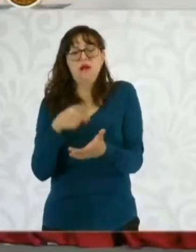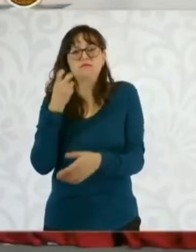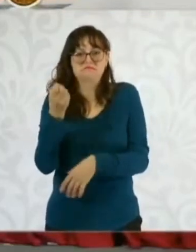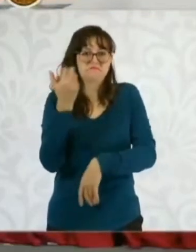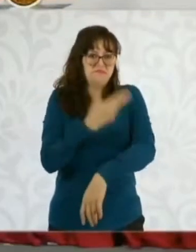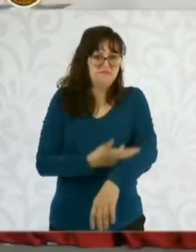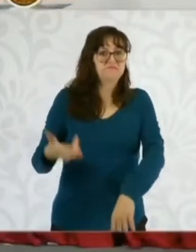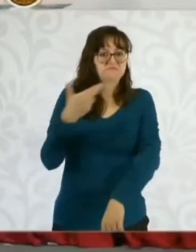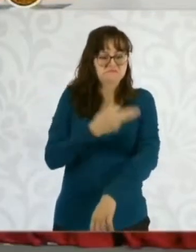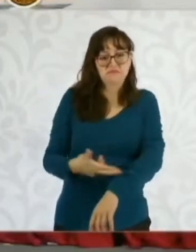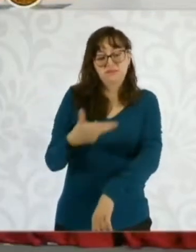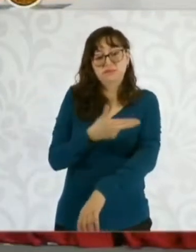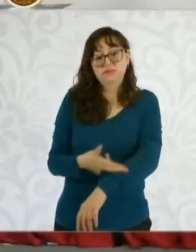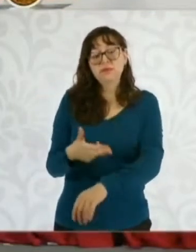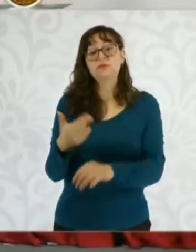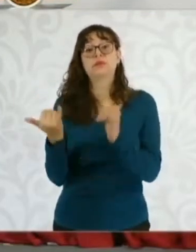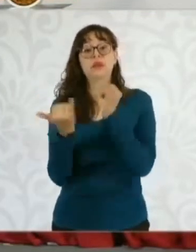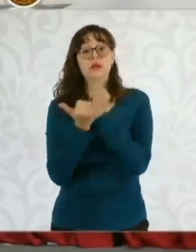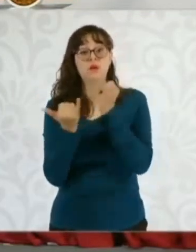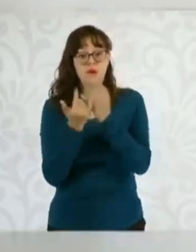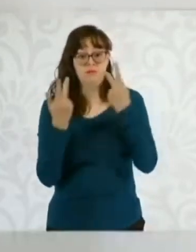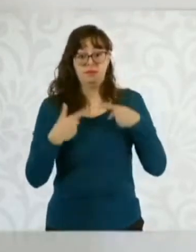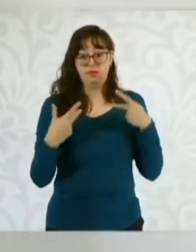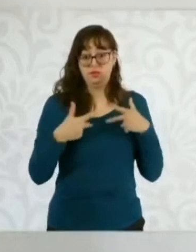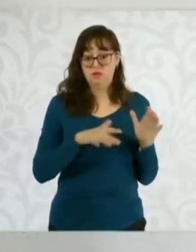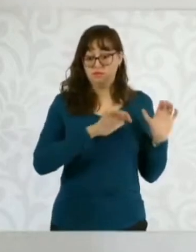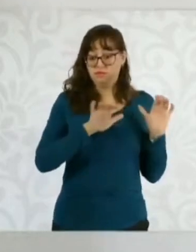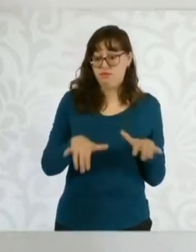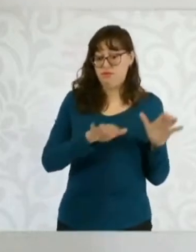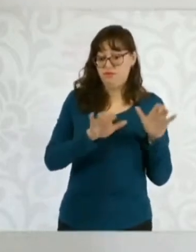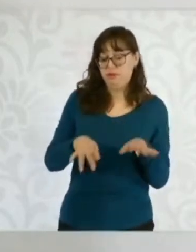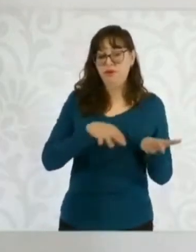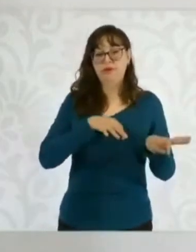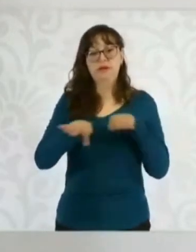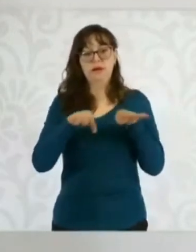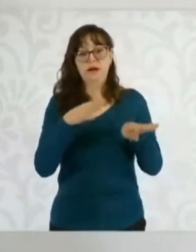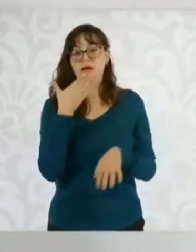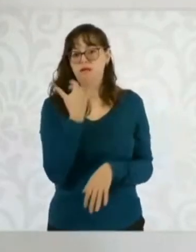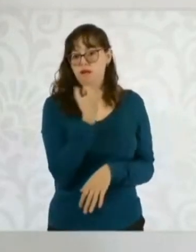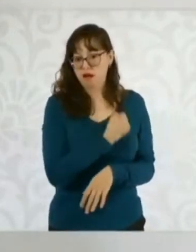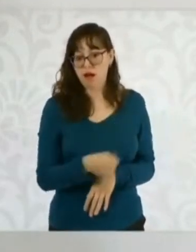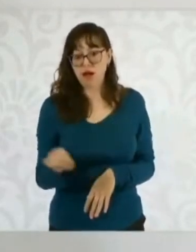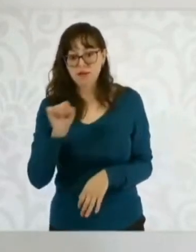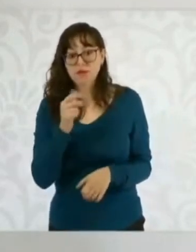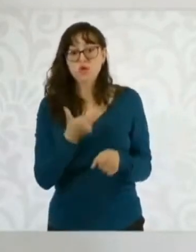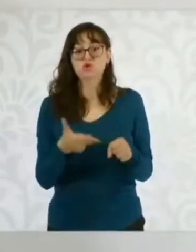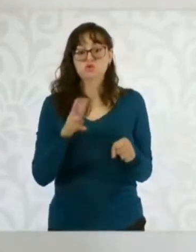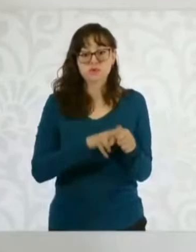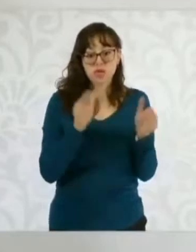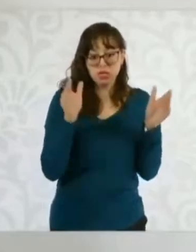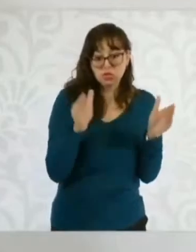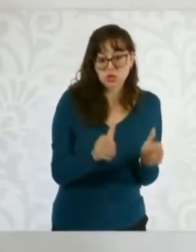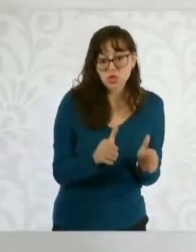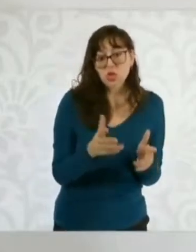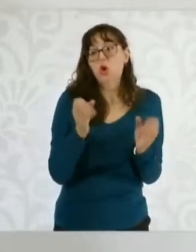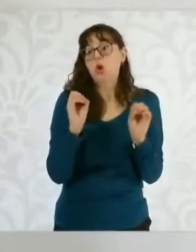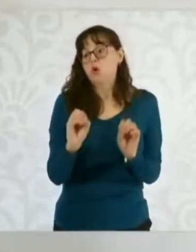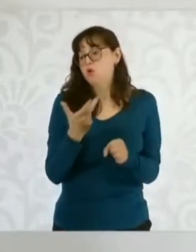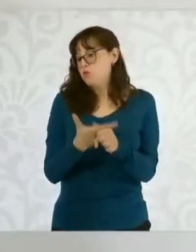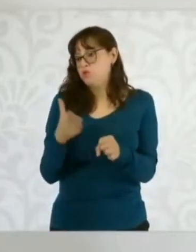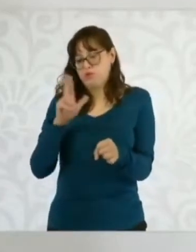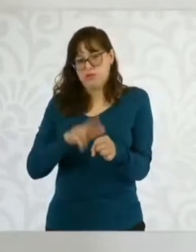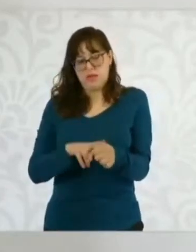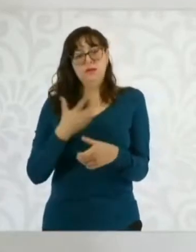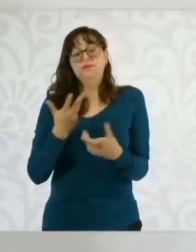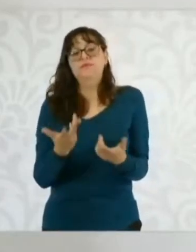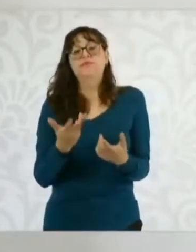contratando personal que opere plenamente cada una de estas unidades médicas, tanto hospitalarias como de nivel de atención primaria. Y